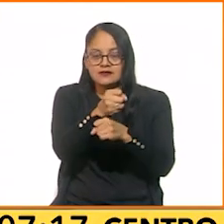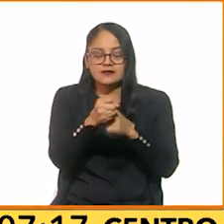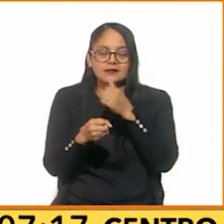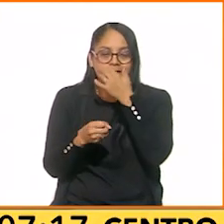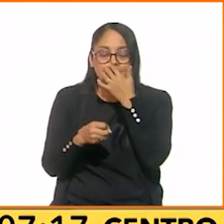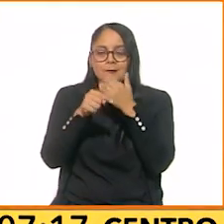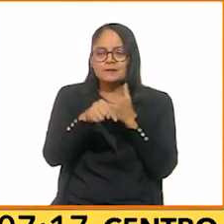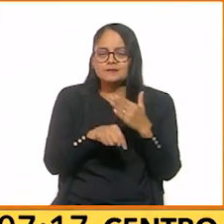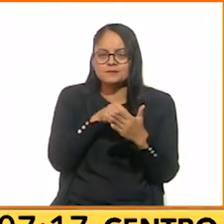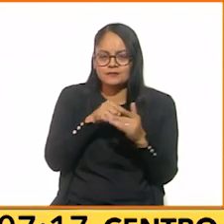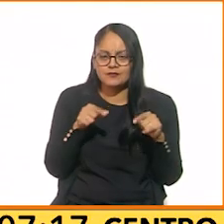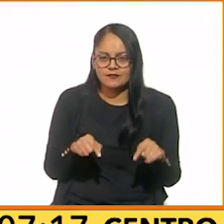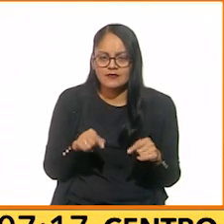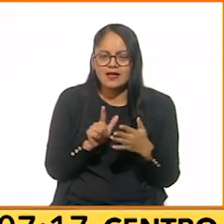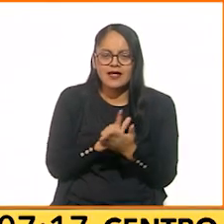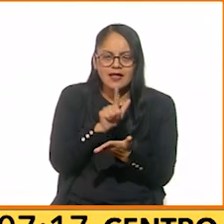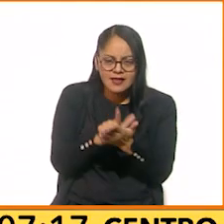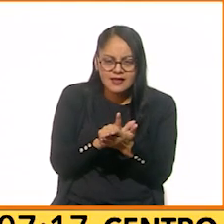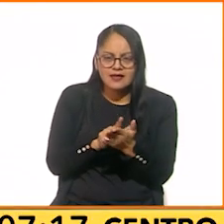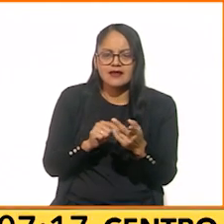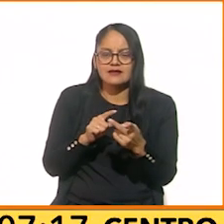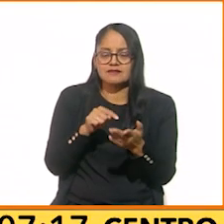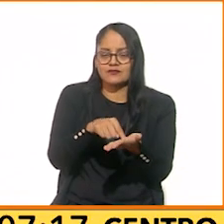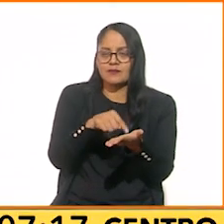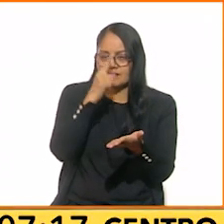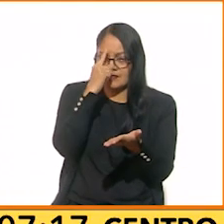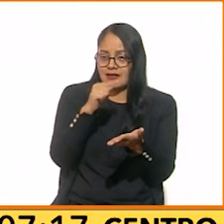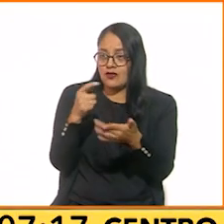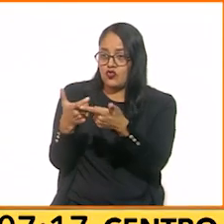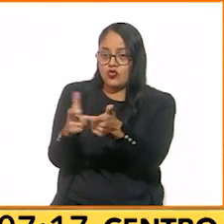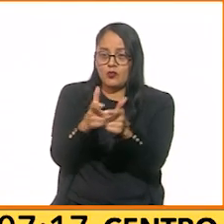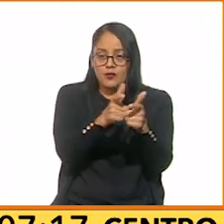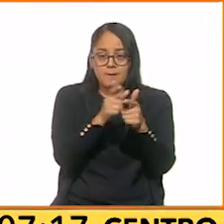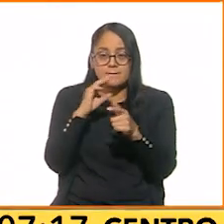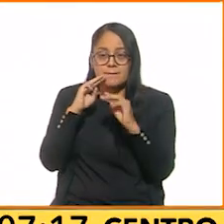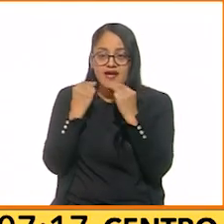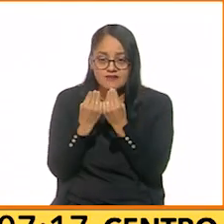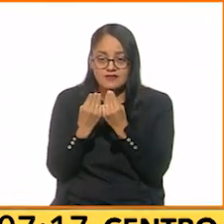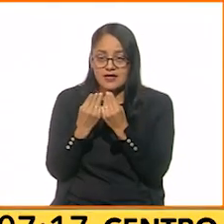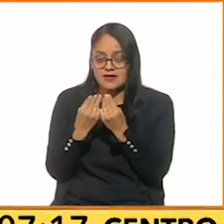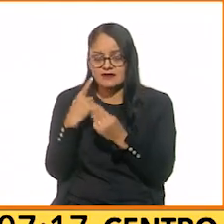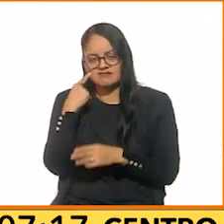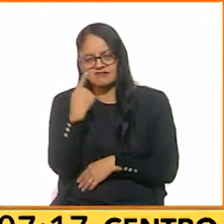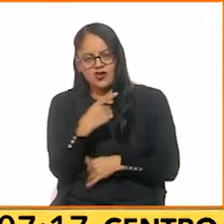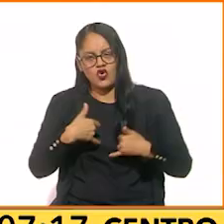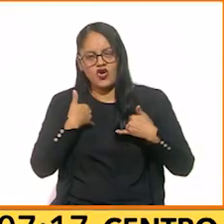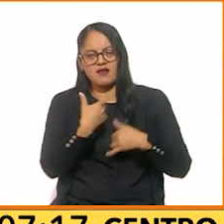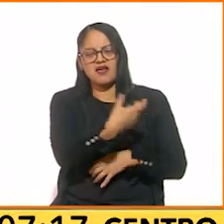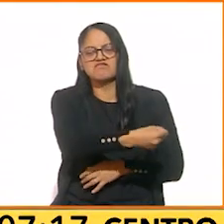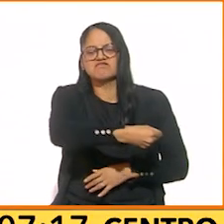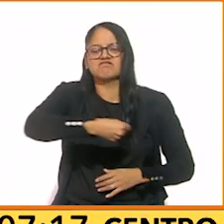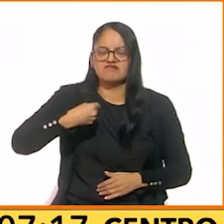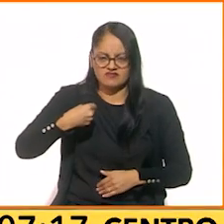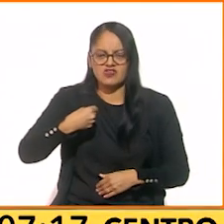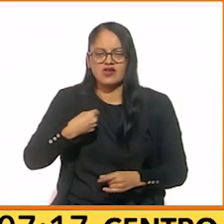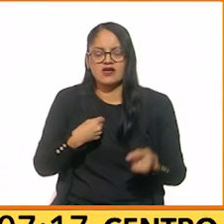espacio dentro de las leyes, dentro de la legalidad, para que estos grupos del crimen organizado que los ven como su botín, como